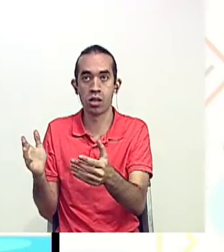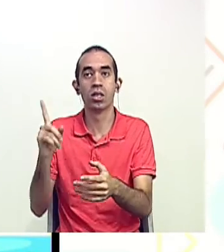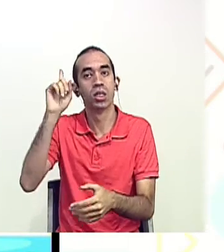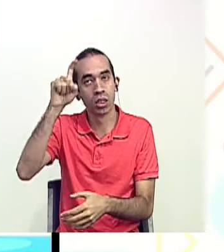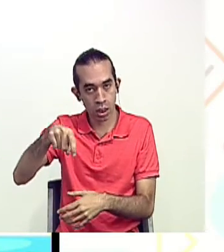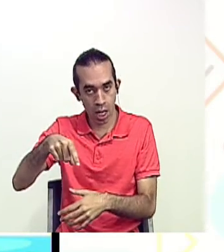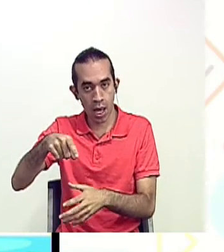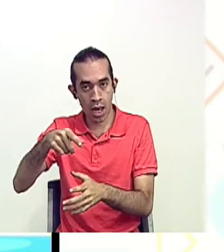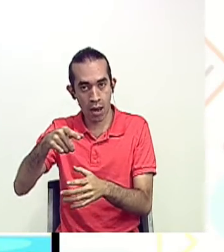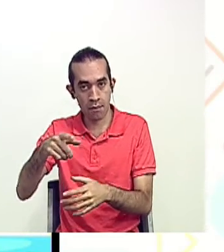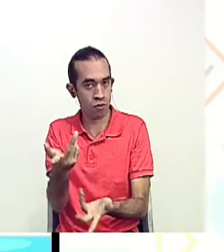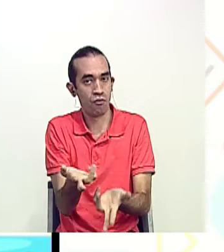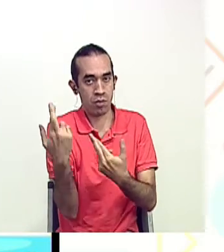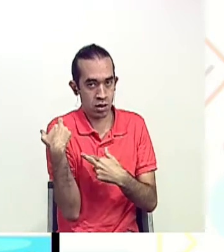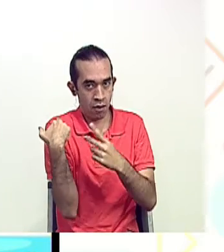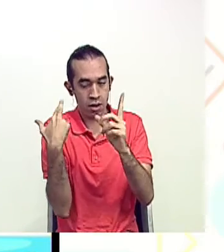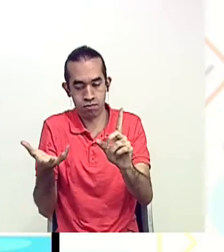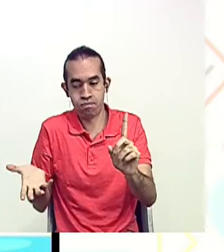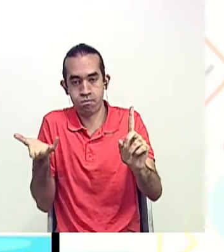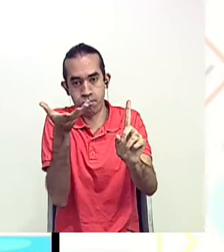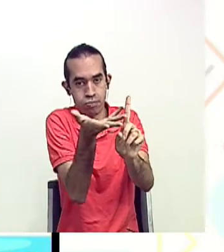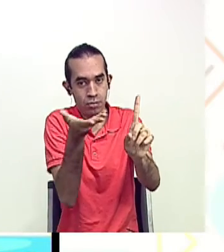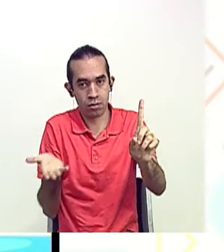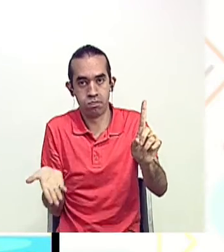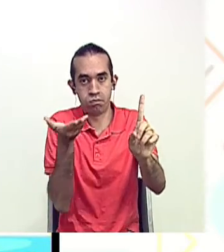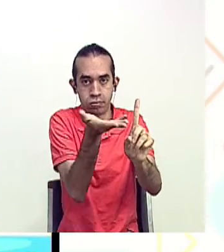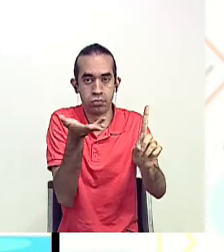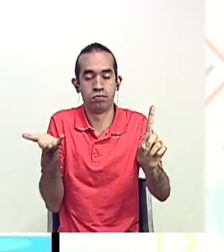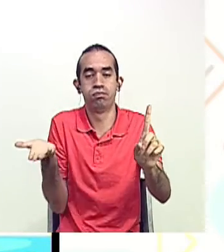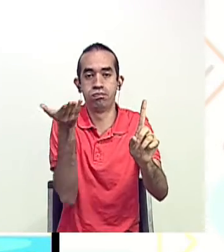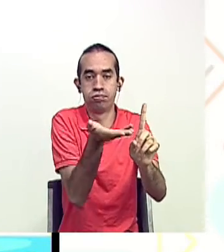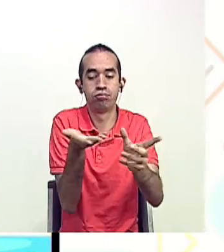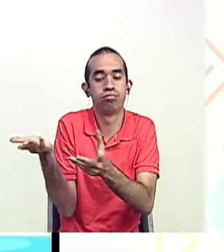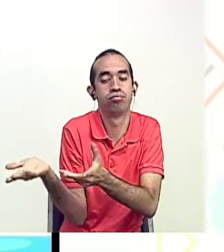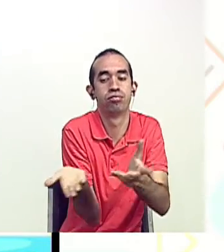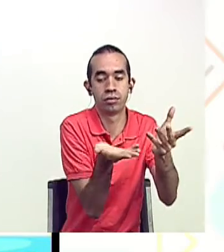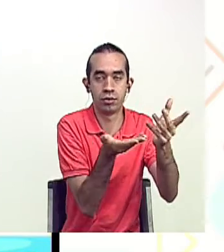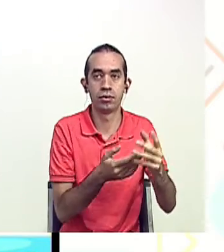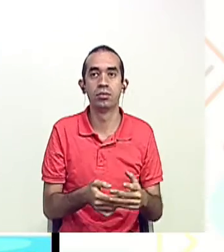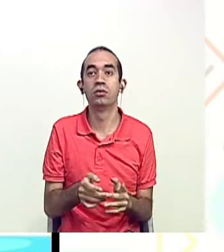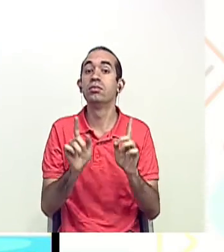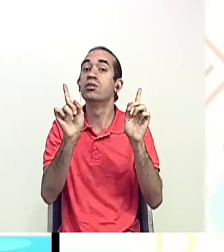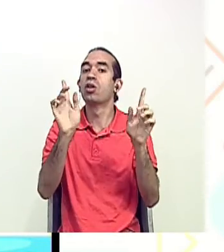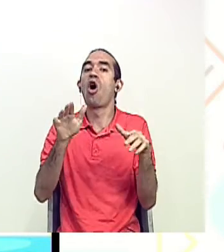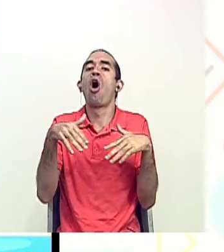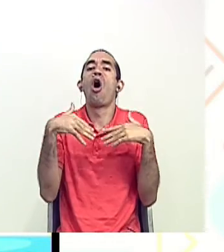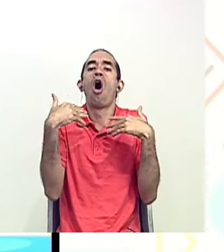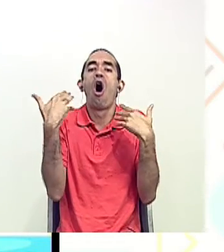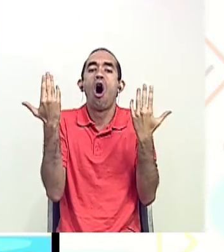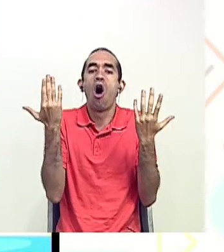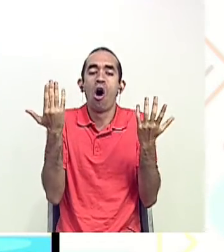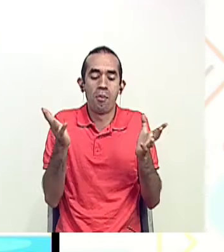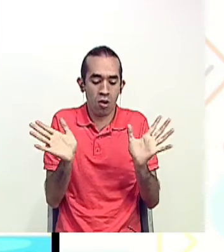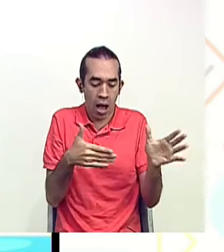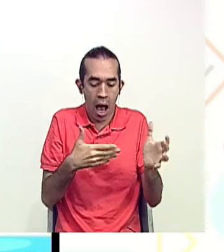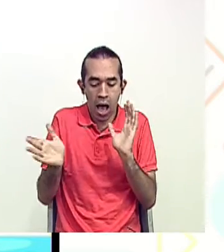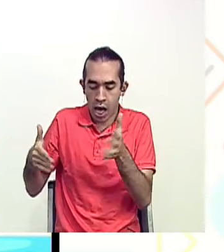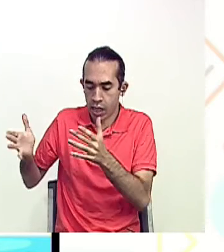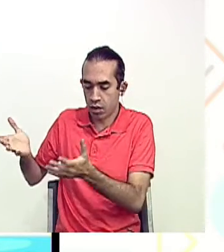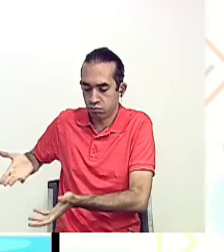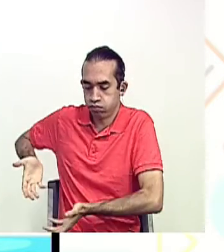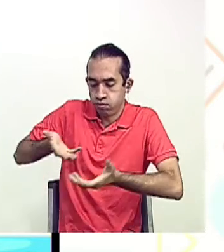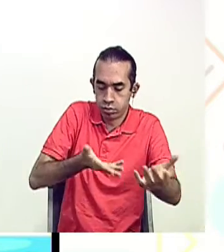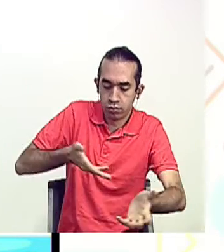entregar a un encargado. Pero la clave para poder bajar la mercancía del